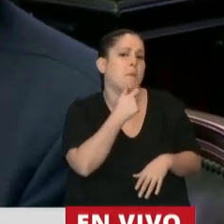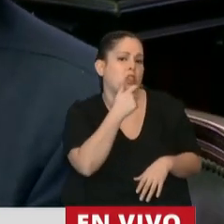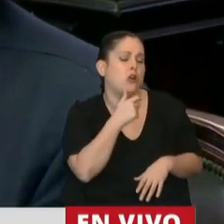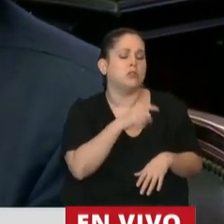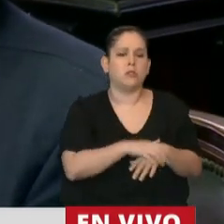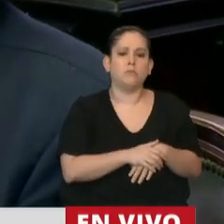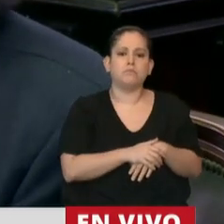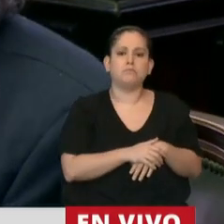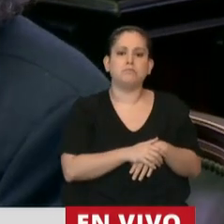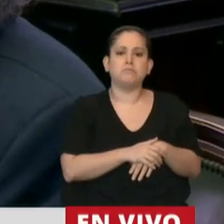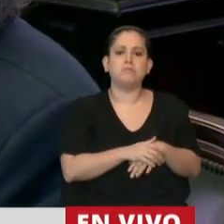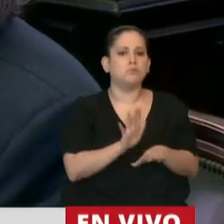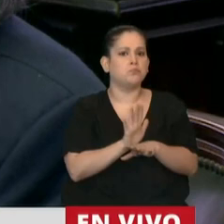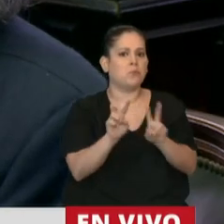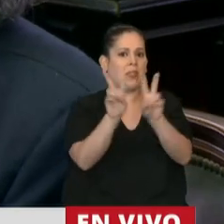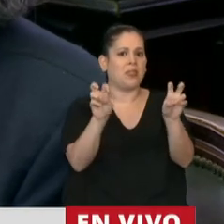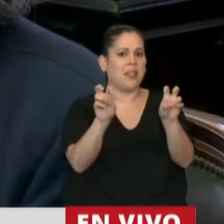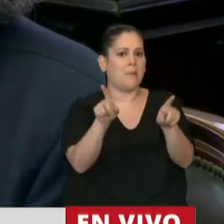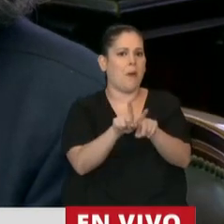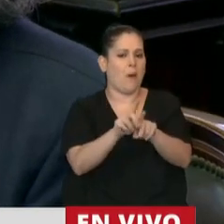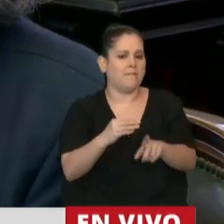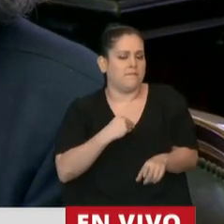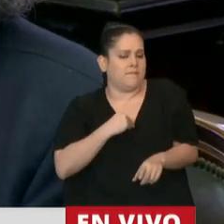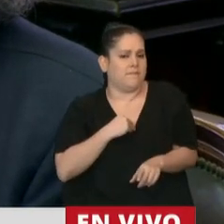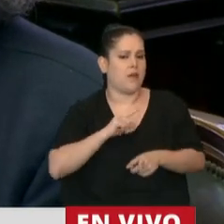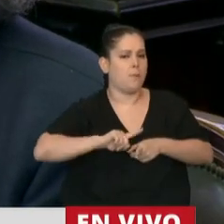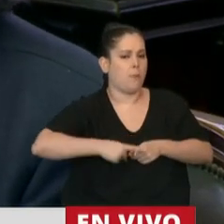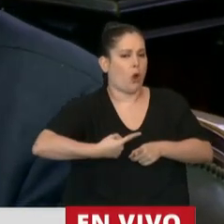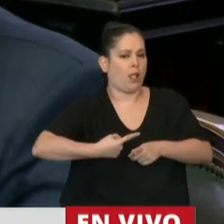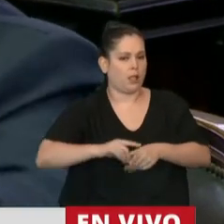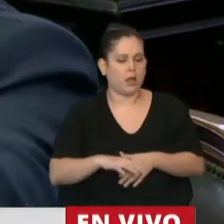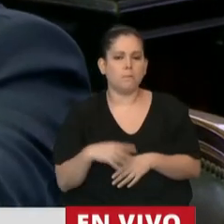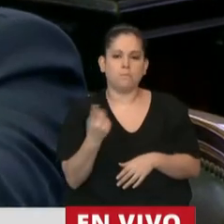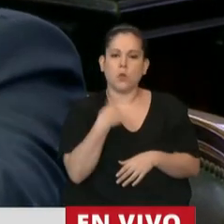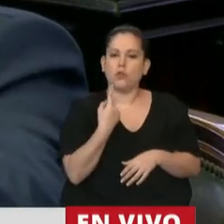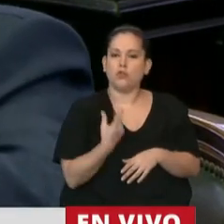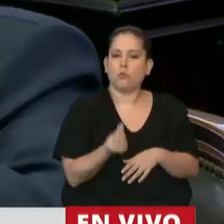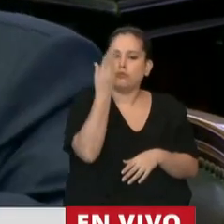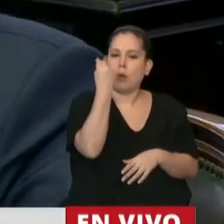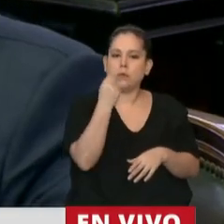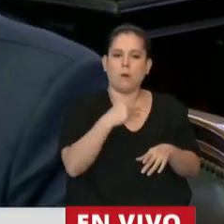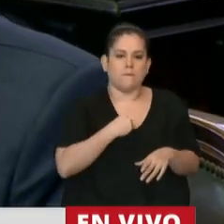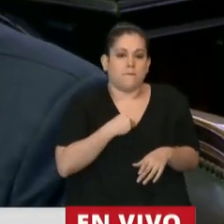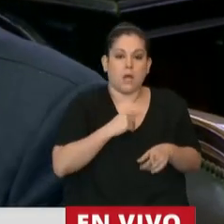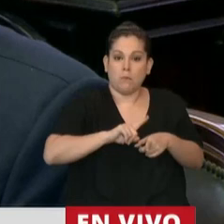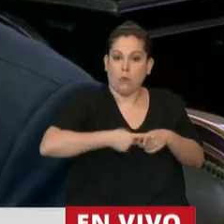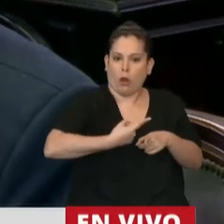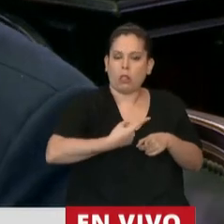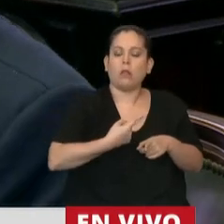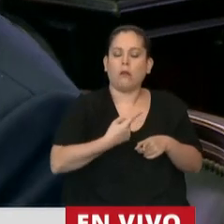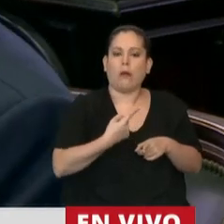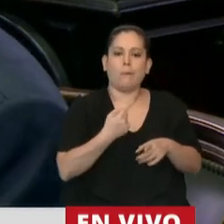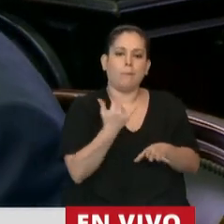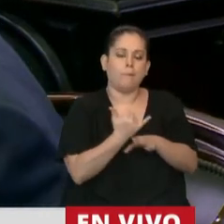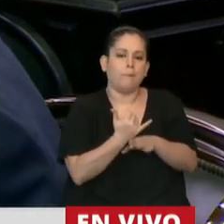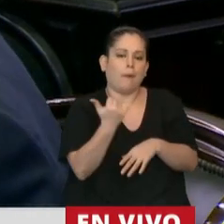por el tema de las pasiones que nos despierta la política, nosotros tomamos una actitud y hicimos una cuestión